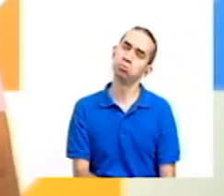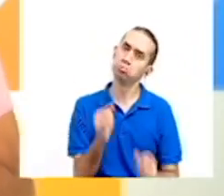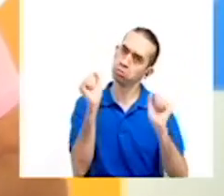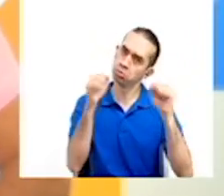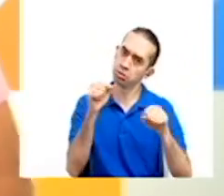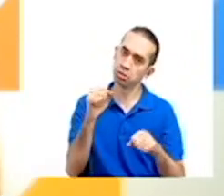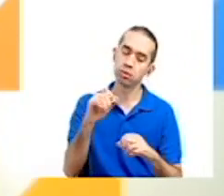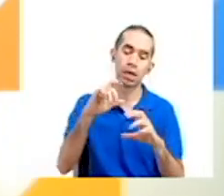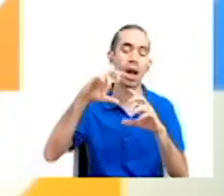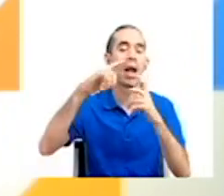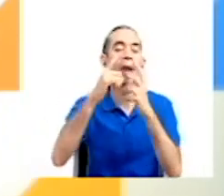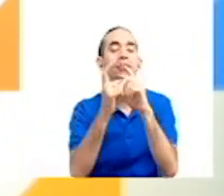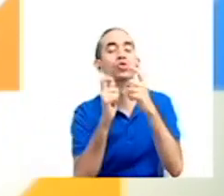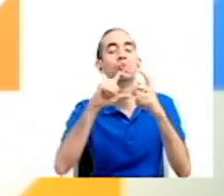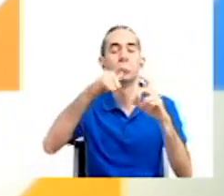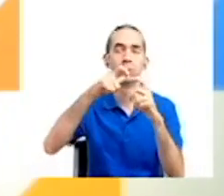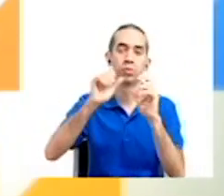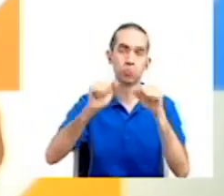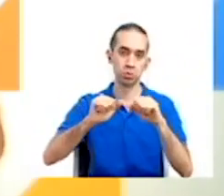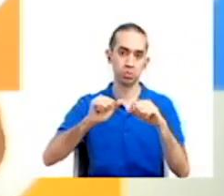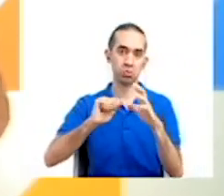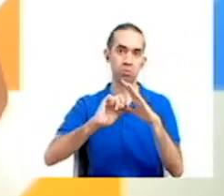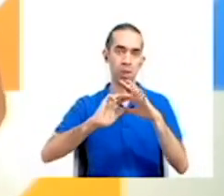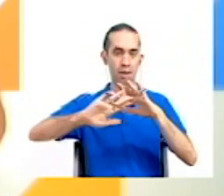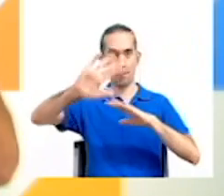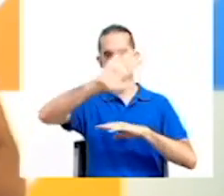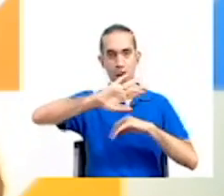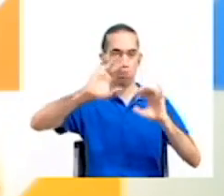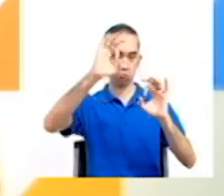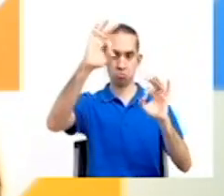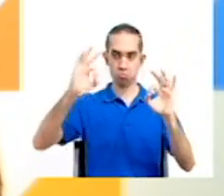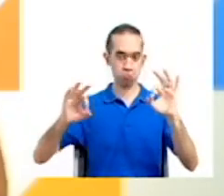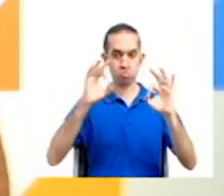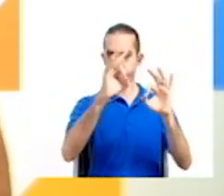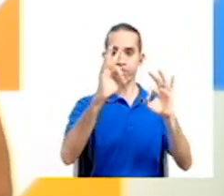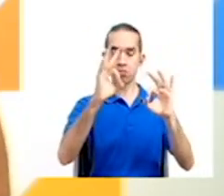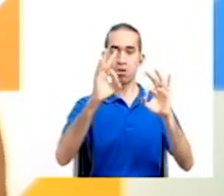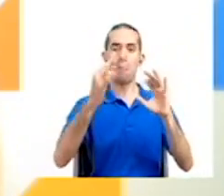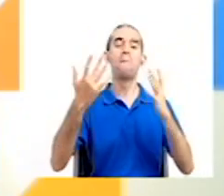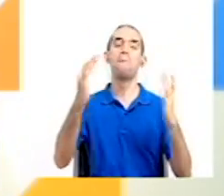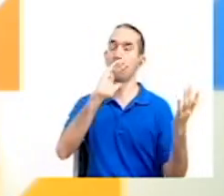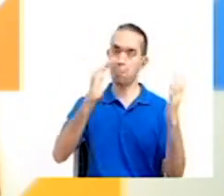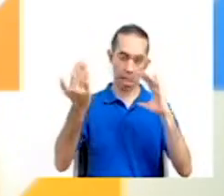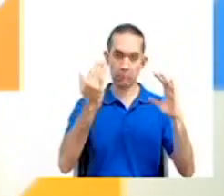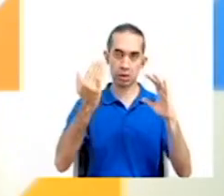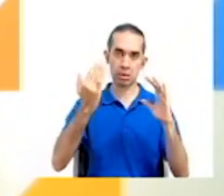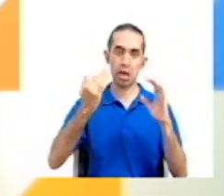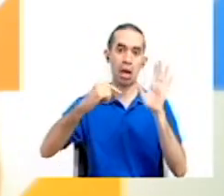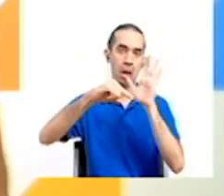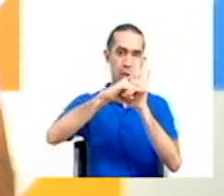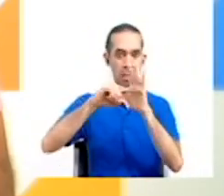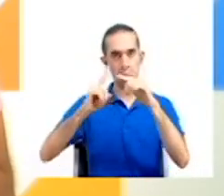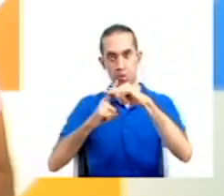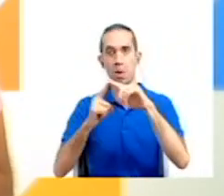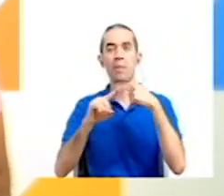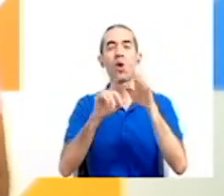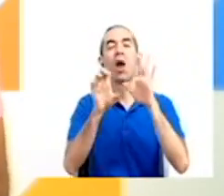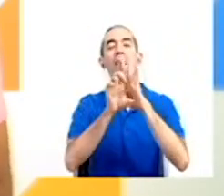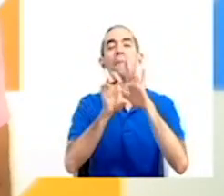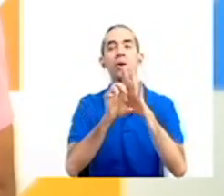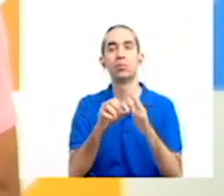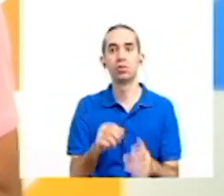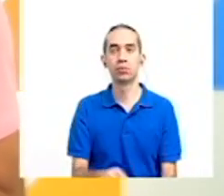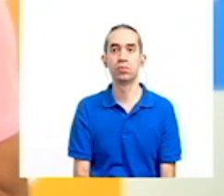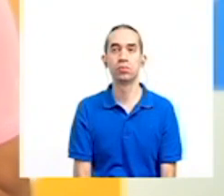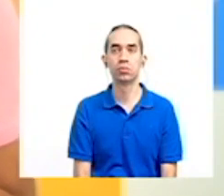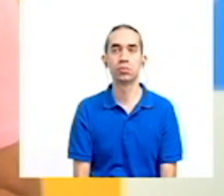fuera un átomo, sería trigonal plano y tiene sus cargas balanceadas. Pero, ¿qué pasaría si yo hago lo siguiente? Le voy a